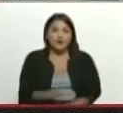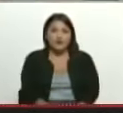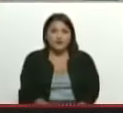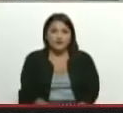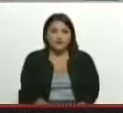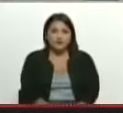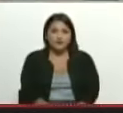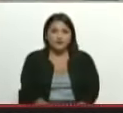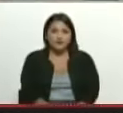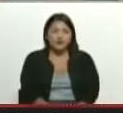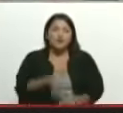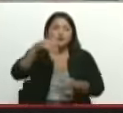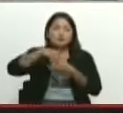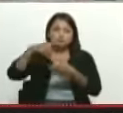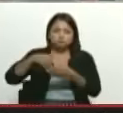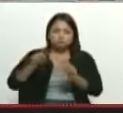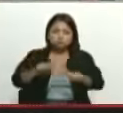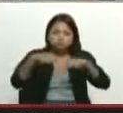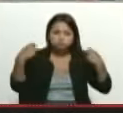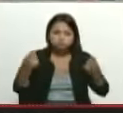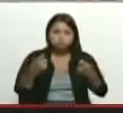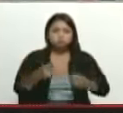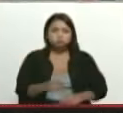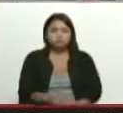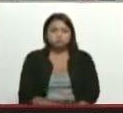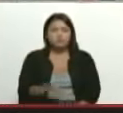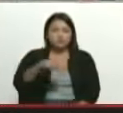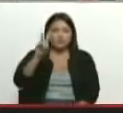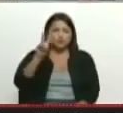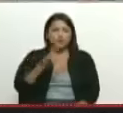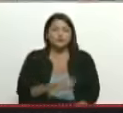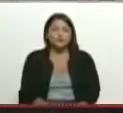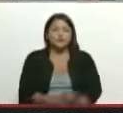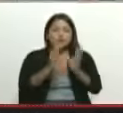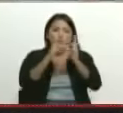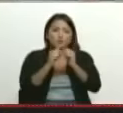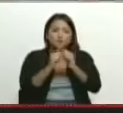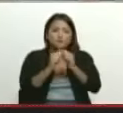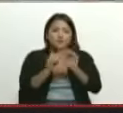Electoral de la República Bolivariana de Venezuela, número